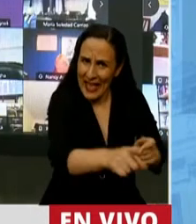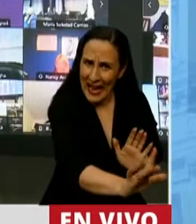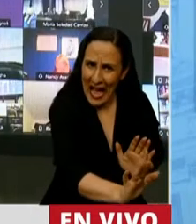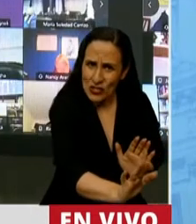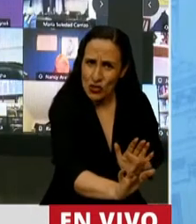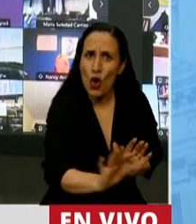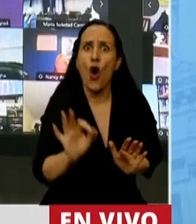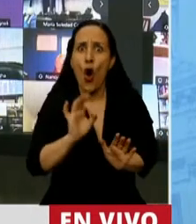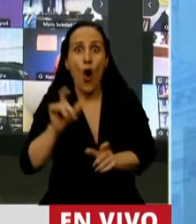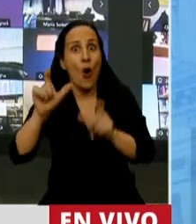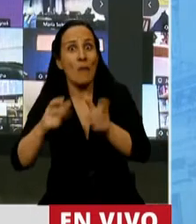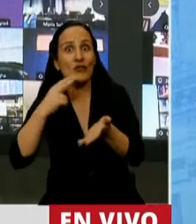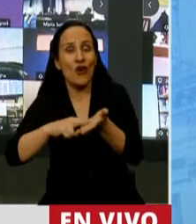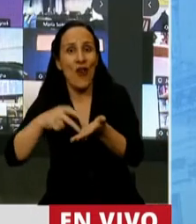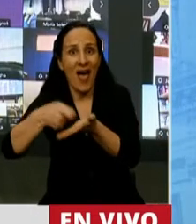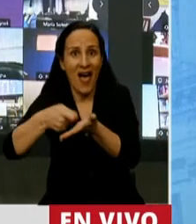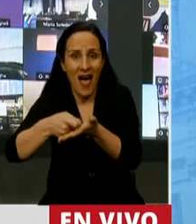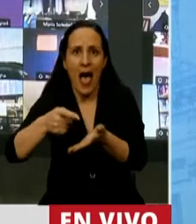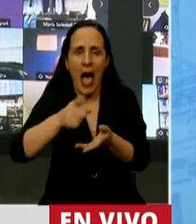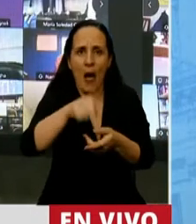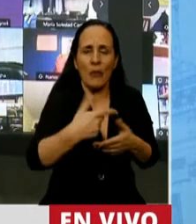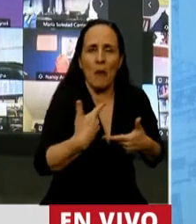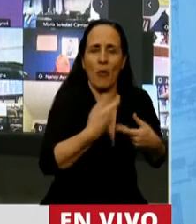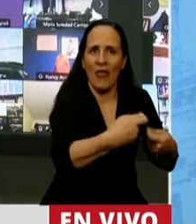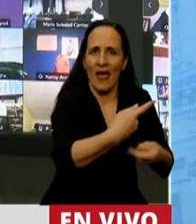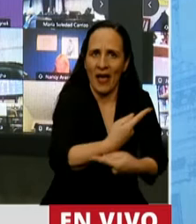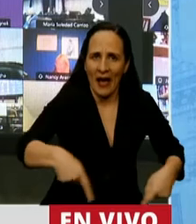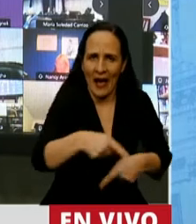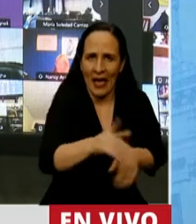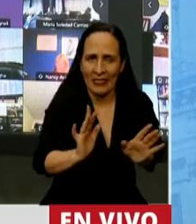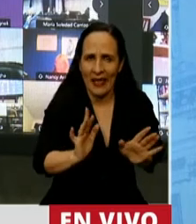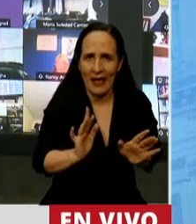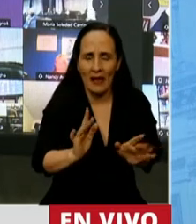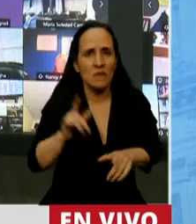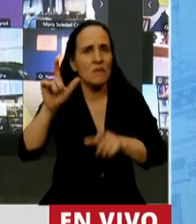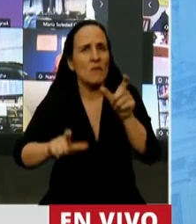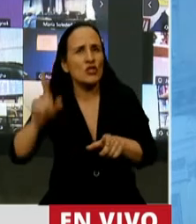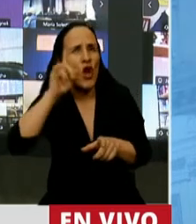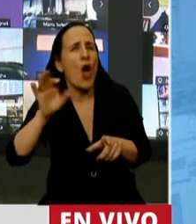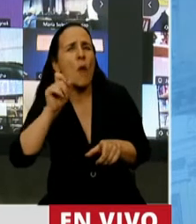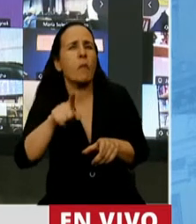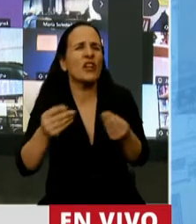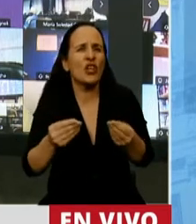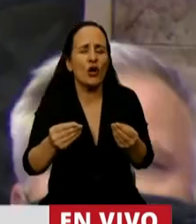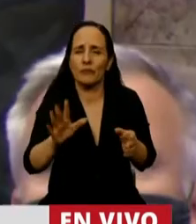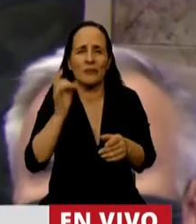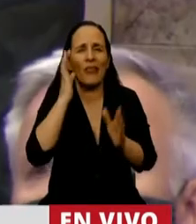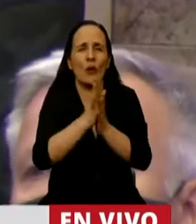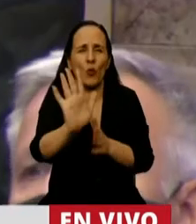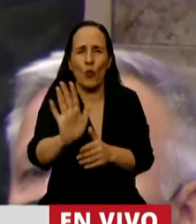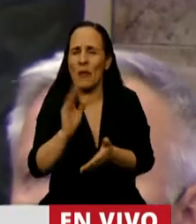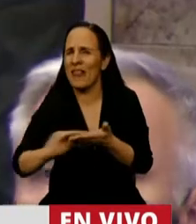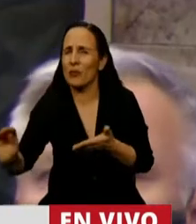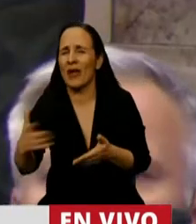también a los contribuyentes que sostienen el gasto? ¿Qué opinión tendrán los contribuyentes de todo lo que acá se dice? Discúlpeme,